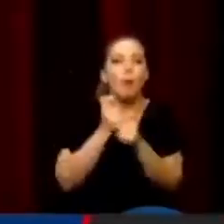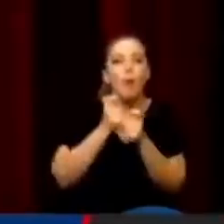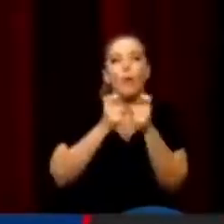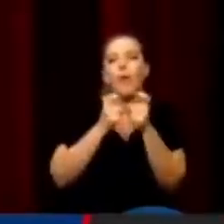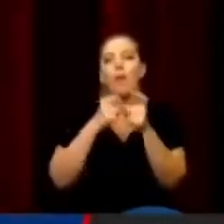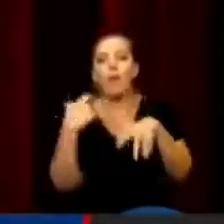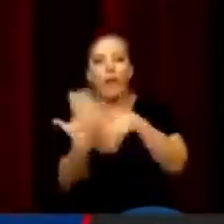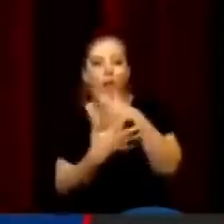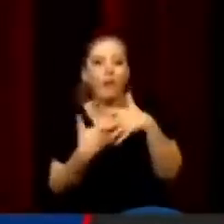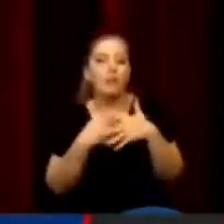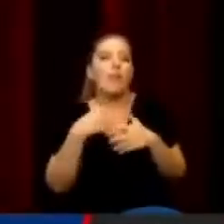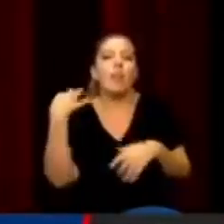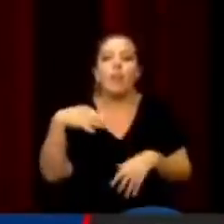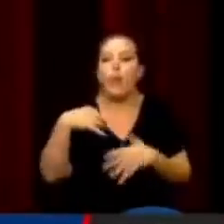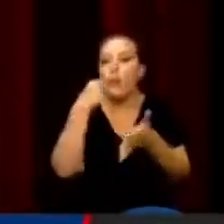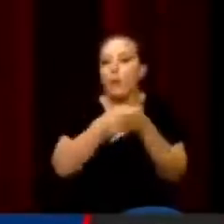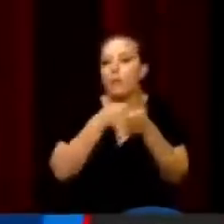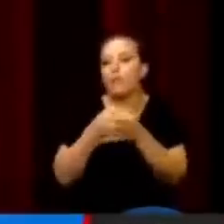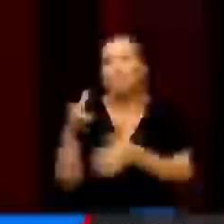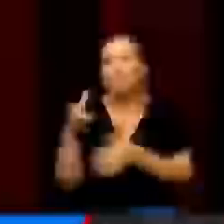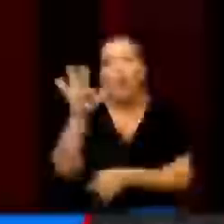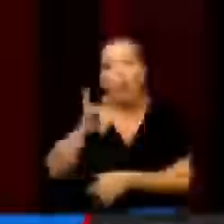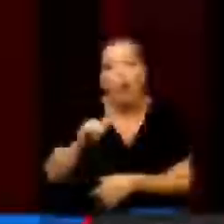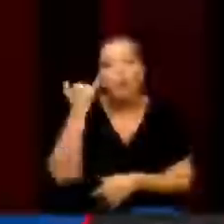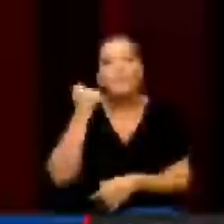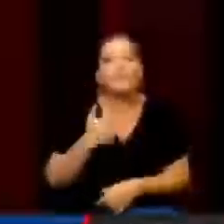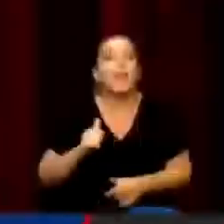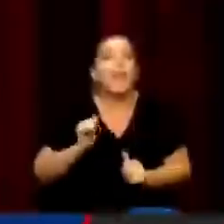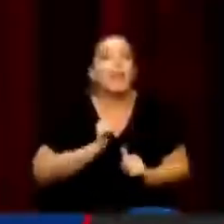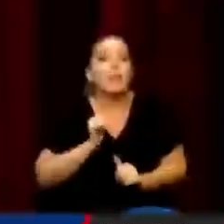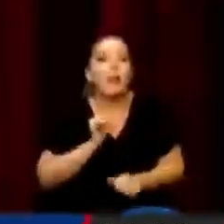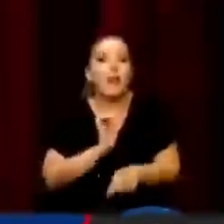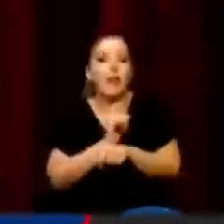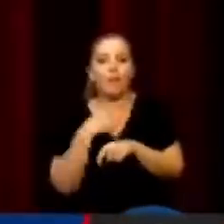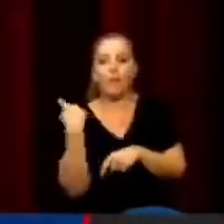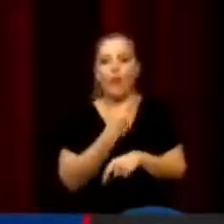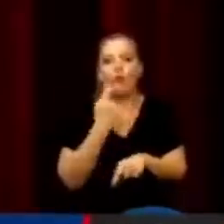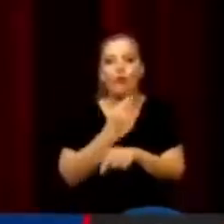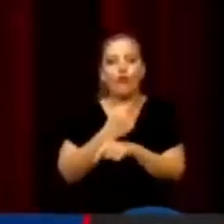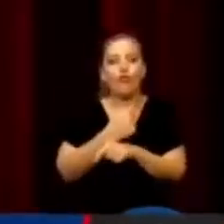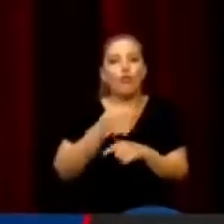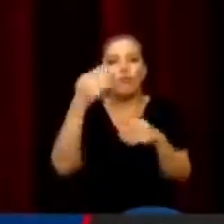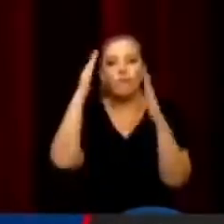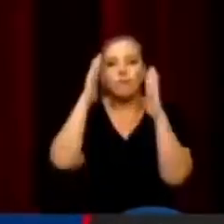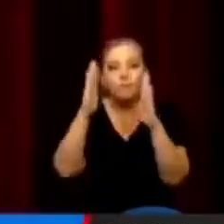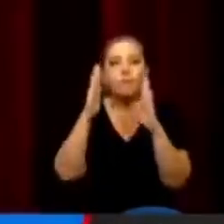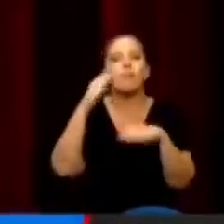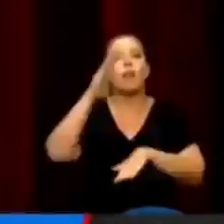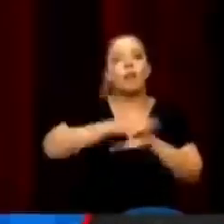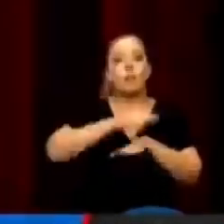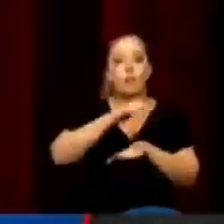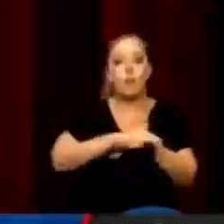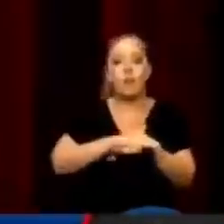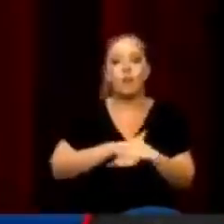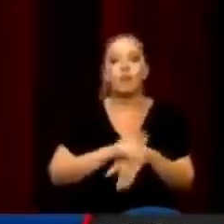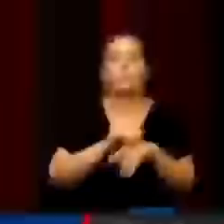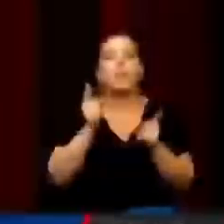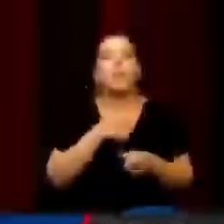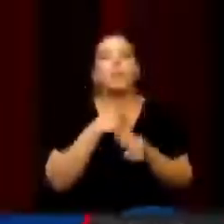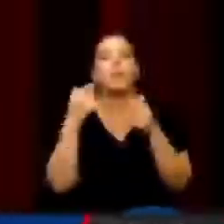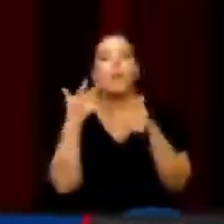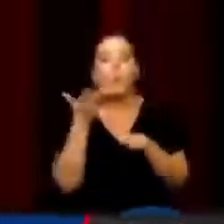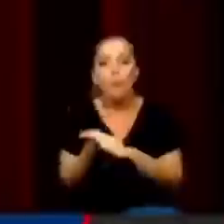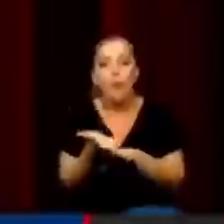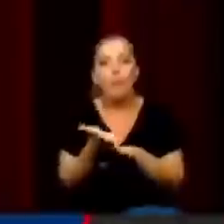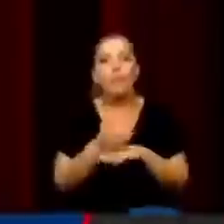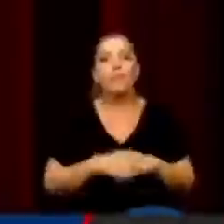días y que esperan de alguna manera que con responsabilidad encaremos. Quiero pedirles además que,